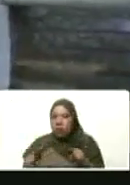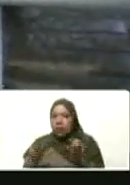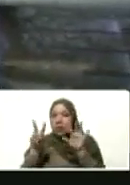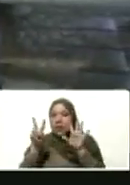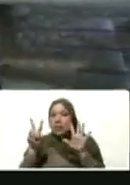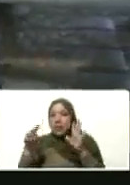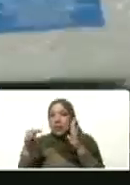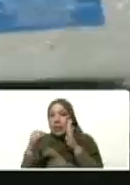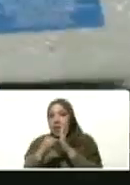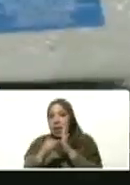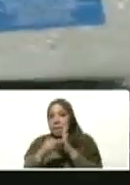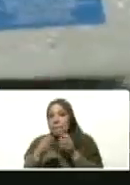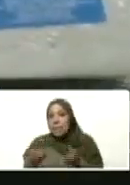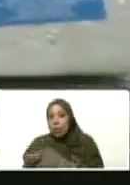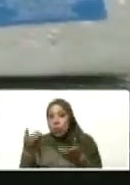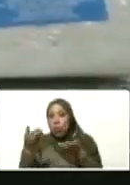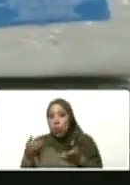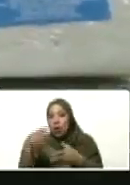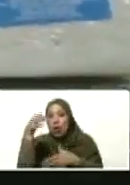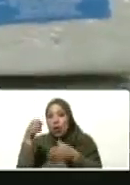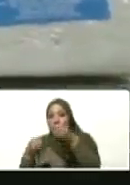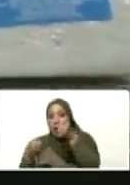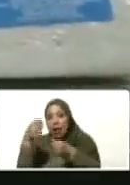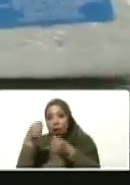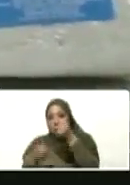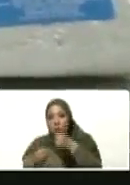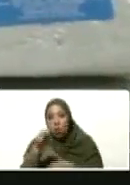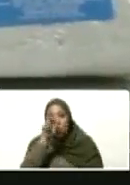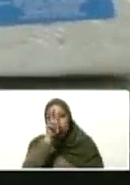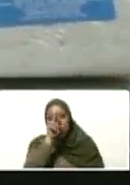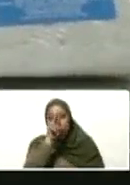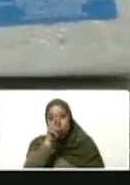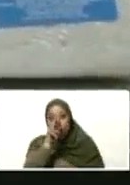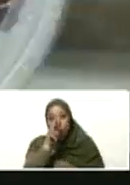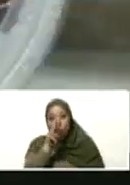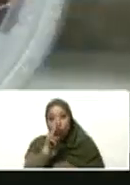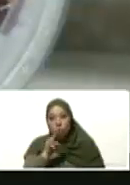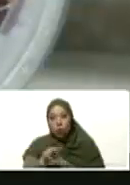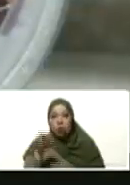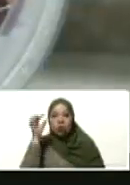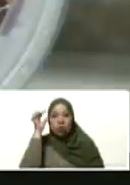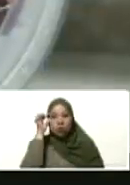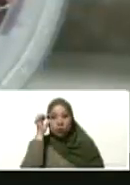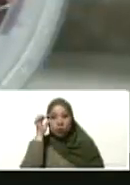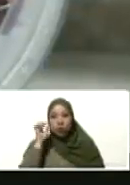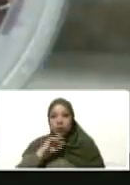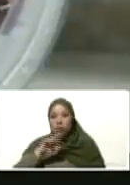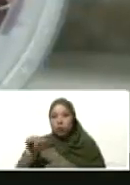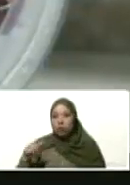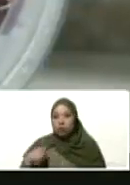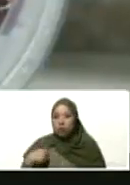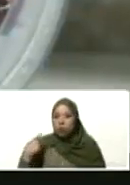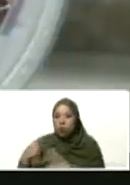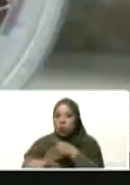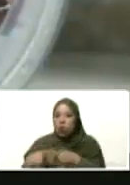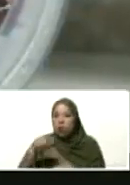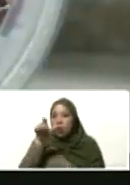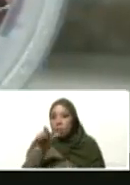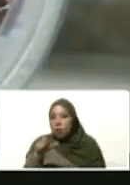leche diario, los cuales son procesados en nuestra fábrica. Son procesados en nuestra fábrica por un